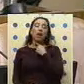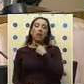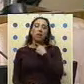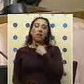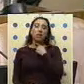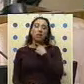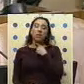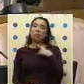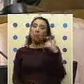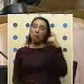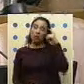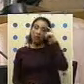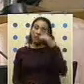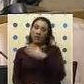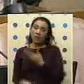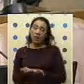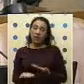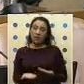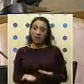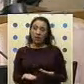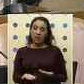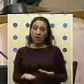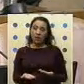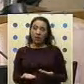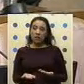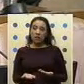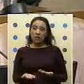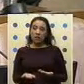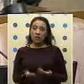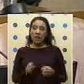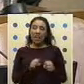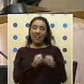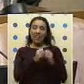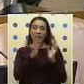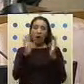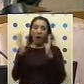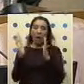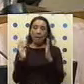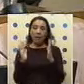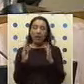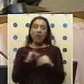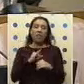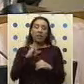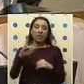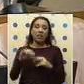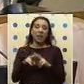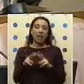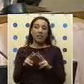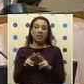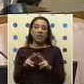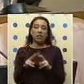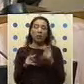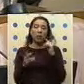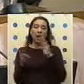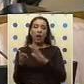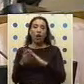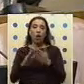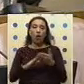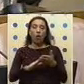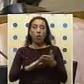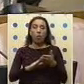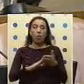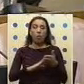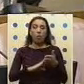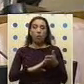que es muy difícil a esta altura, que el daño ambiental va a seguir produciéndose, sobre todo para las comunidades